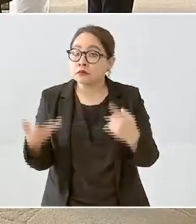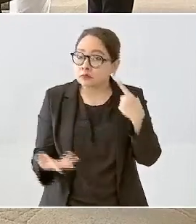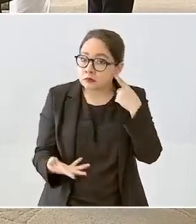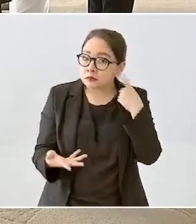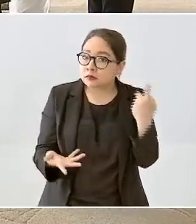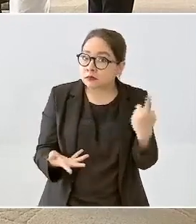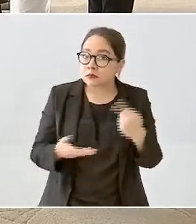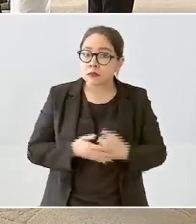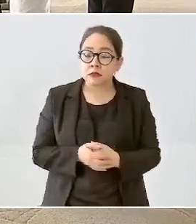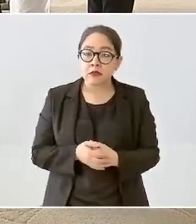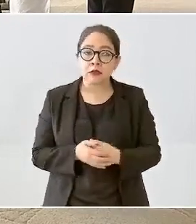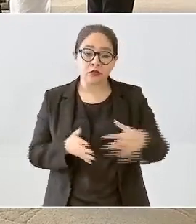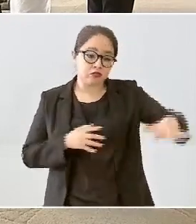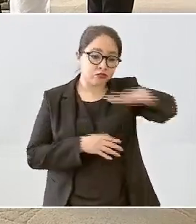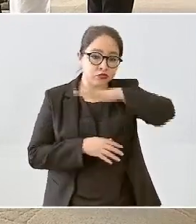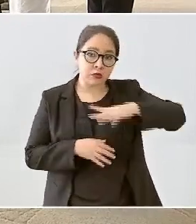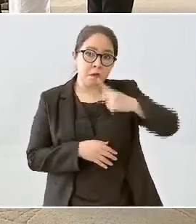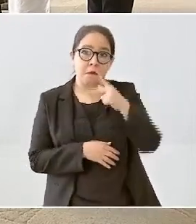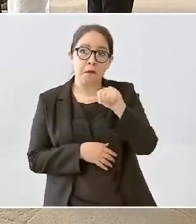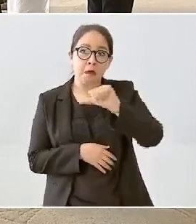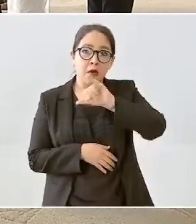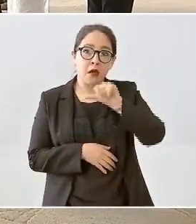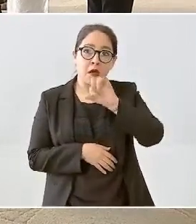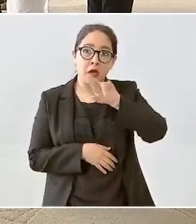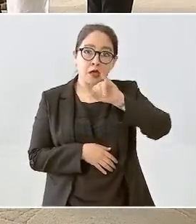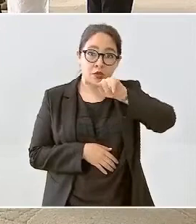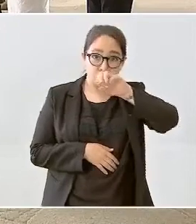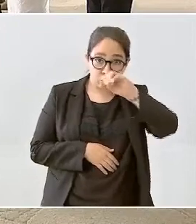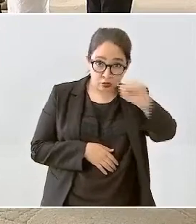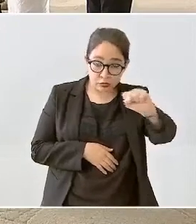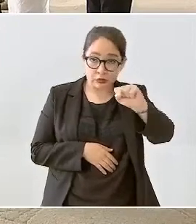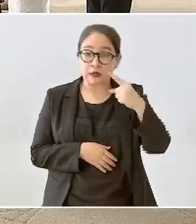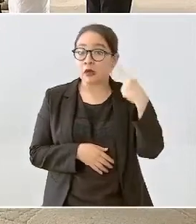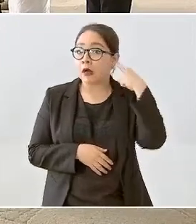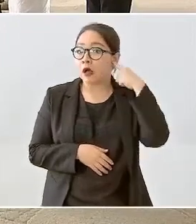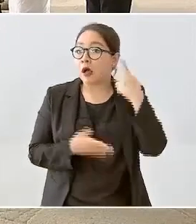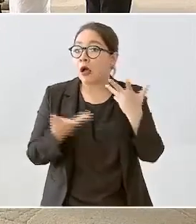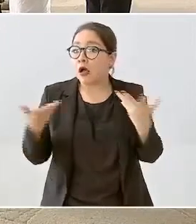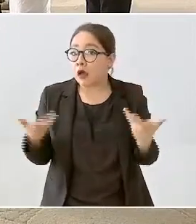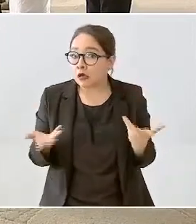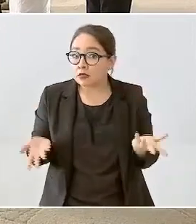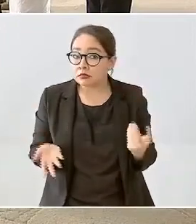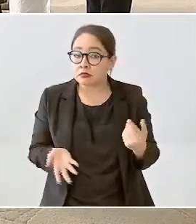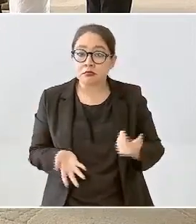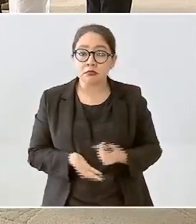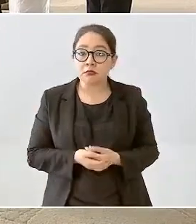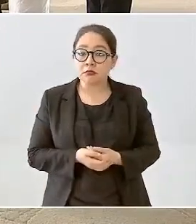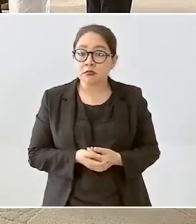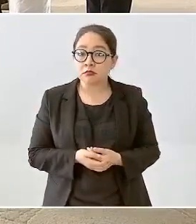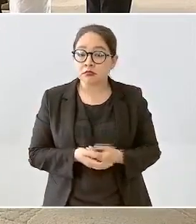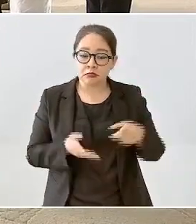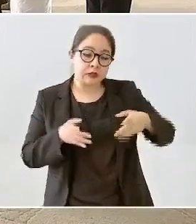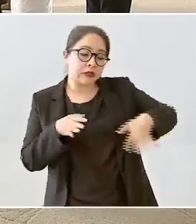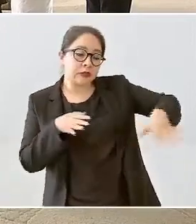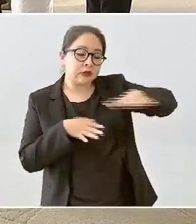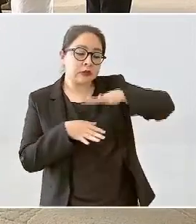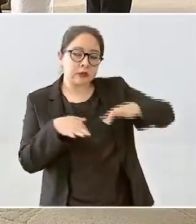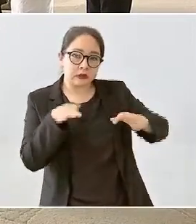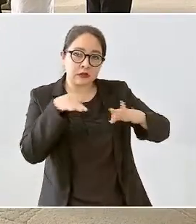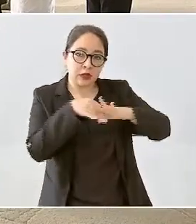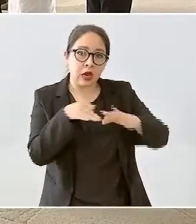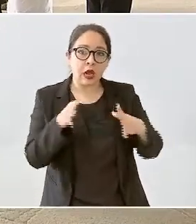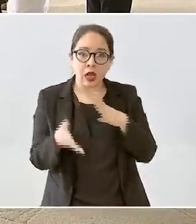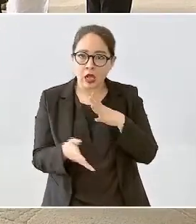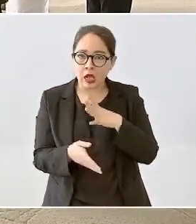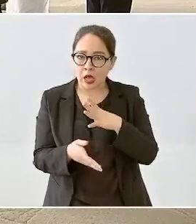la zona de Pajaritos se encuentra rodeada por estos complejos petroquímicos que existen aquí y se